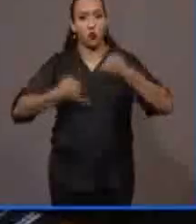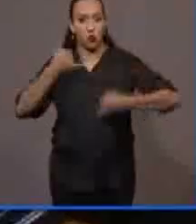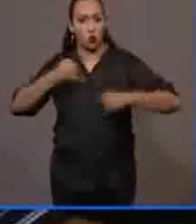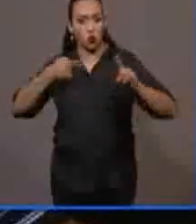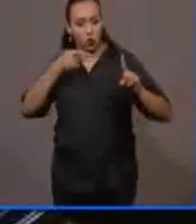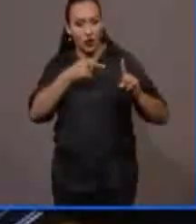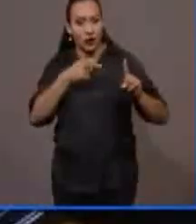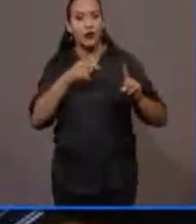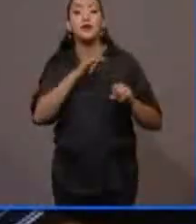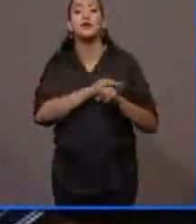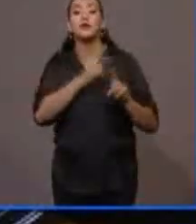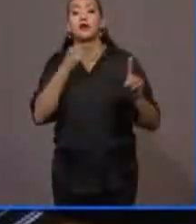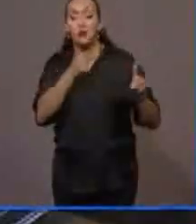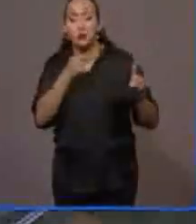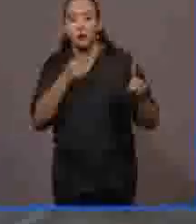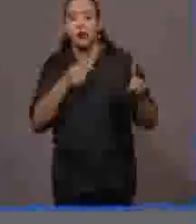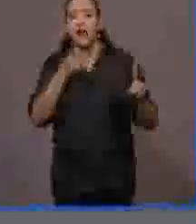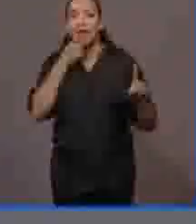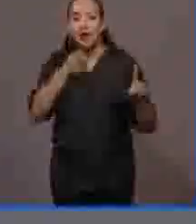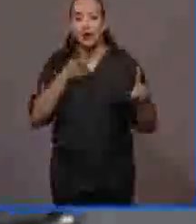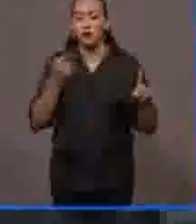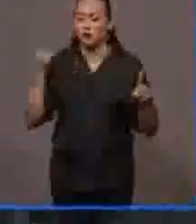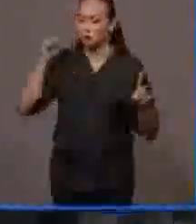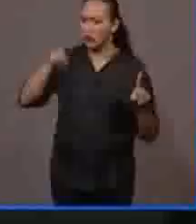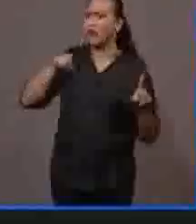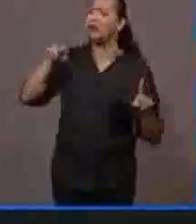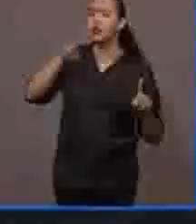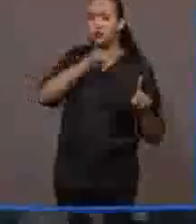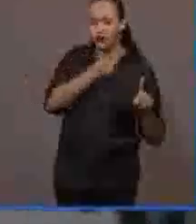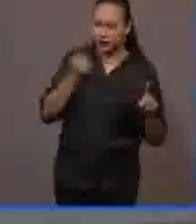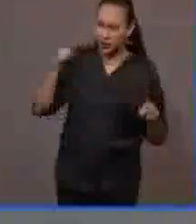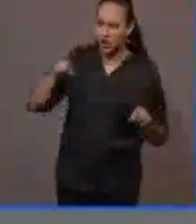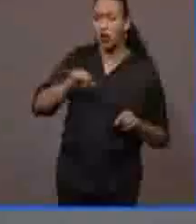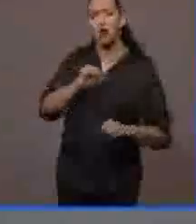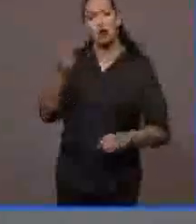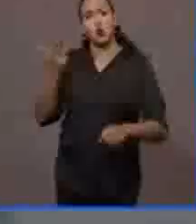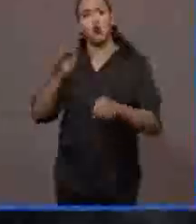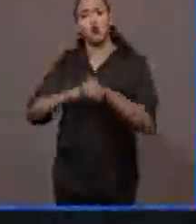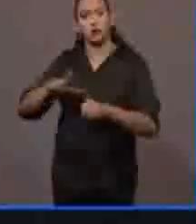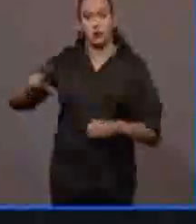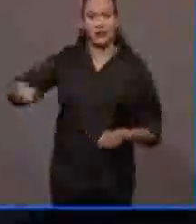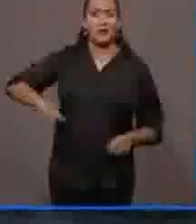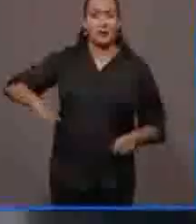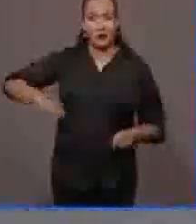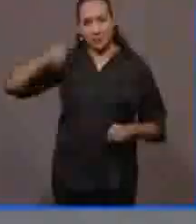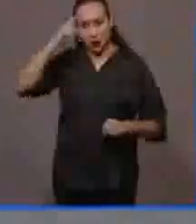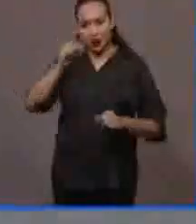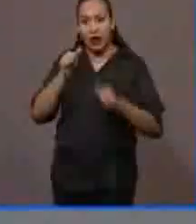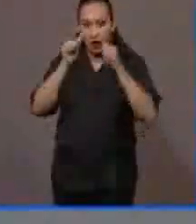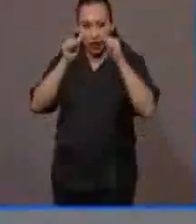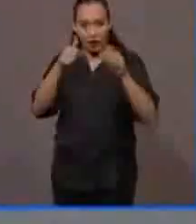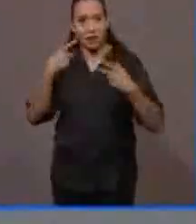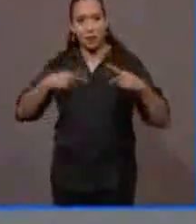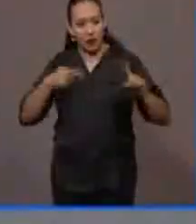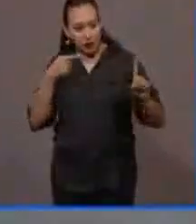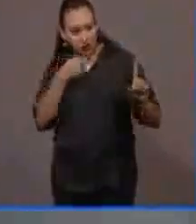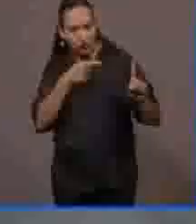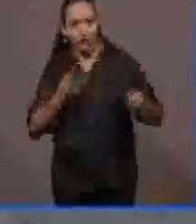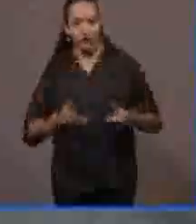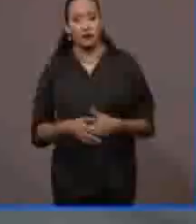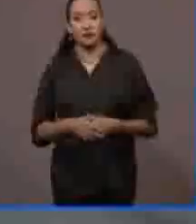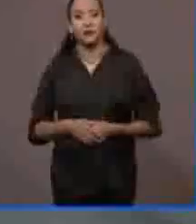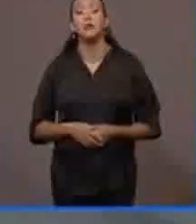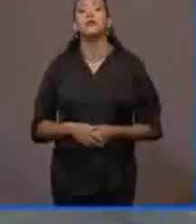distrito, quien concedió la suspensión, ordenando su traslado a una institución pública para que recibiera la atención médica